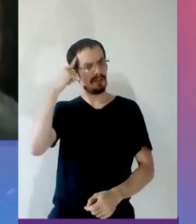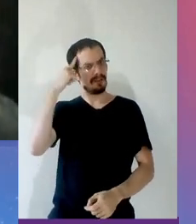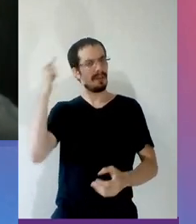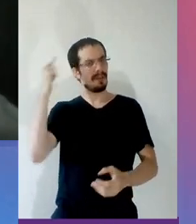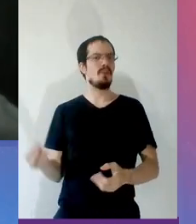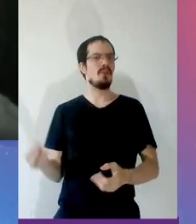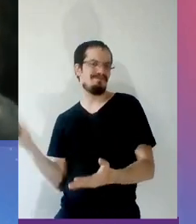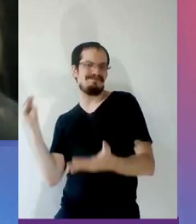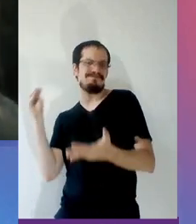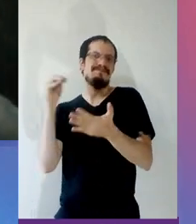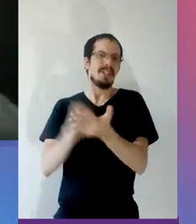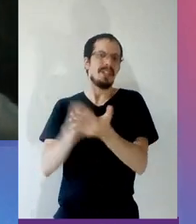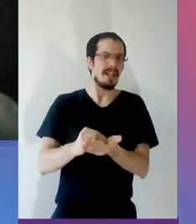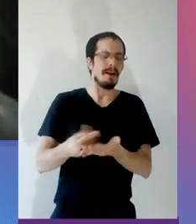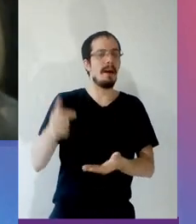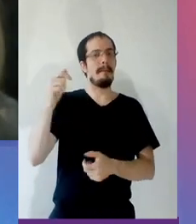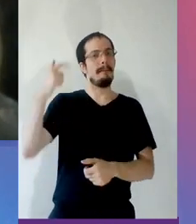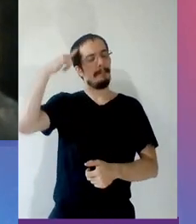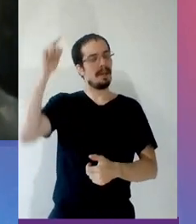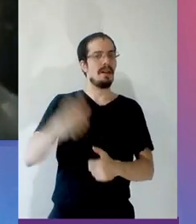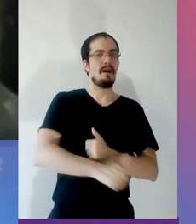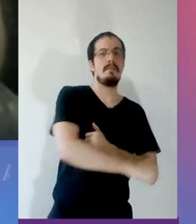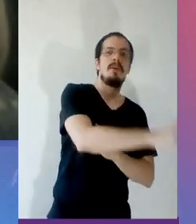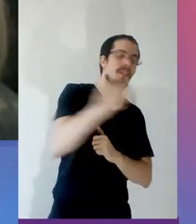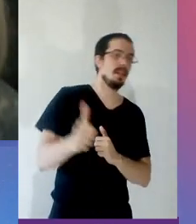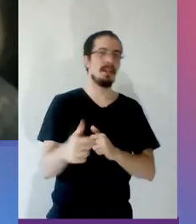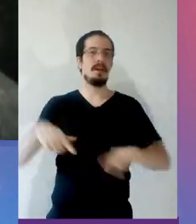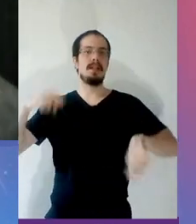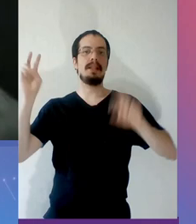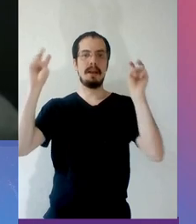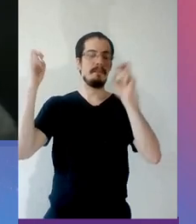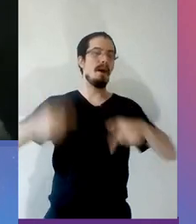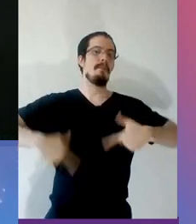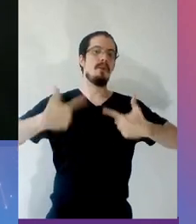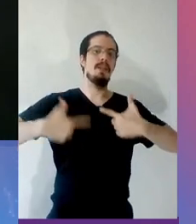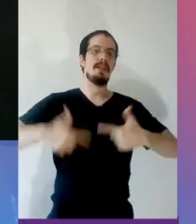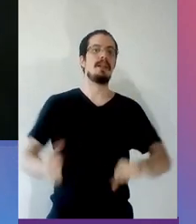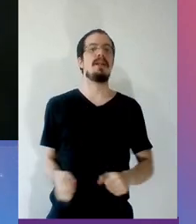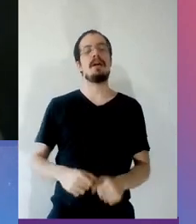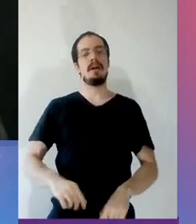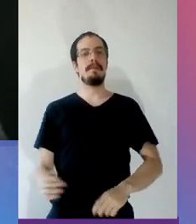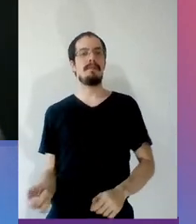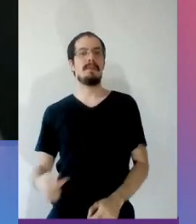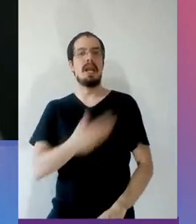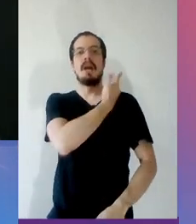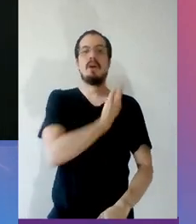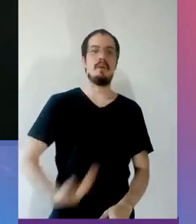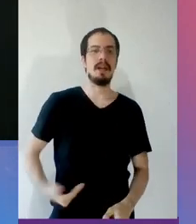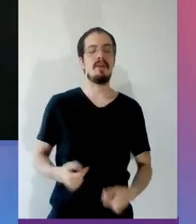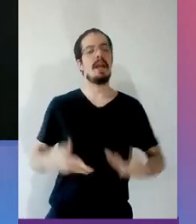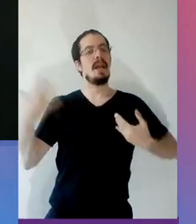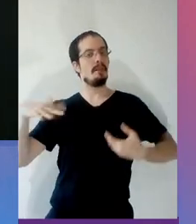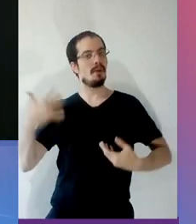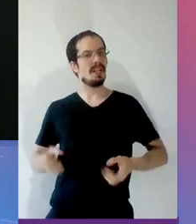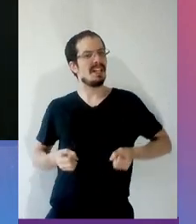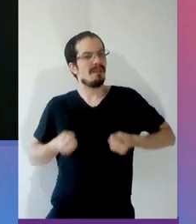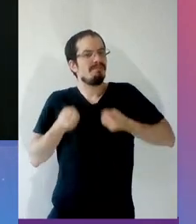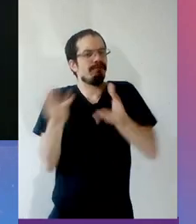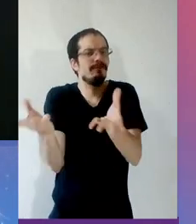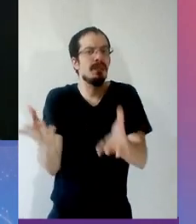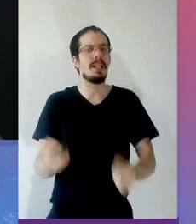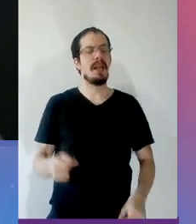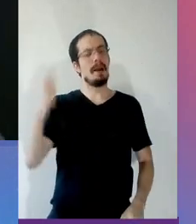agenda pública, en la agenda política, en la agenda de los gobiernos, porque esto va a requerir una acción mancomunada y una inversión